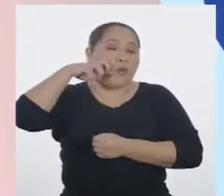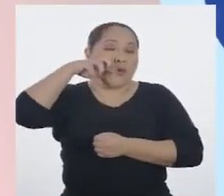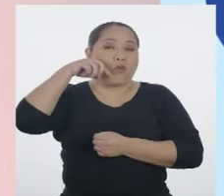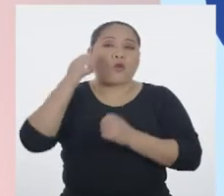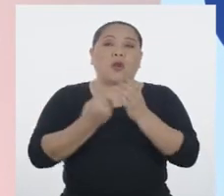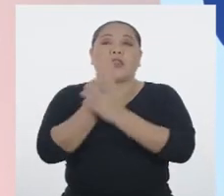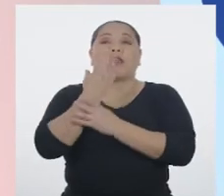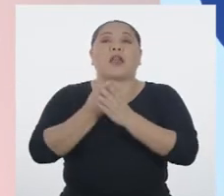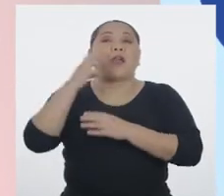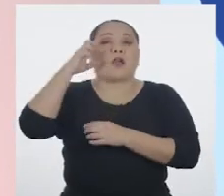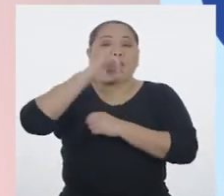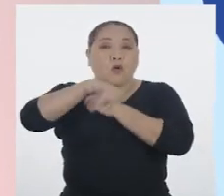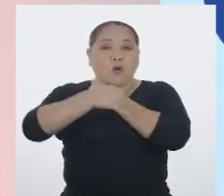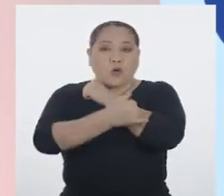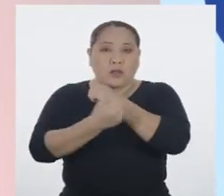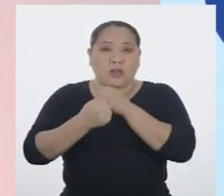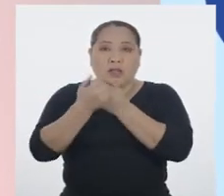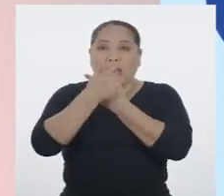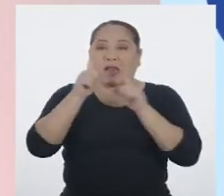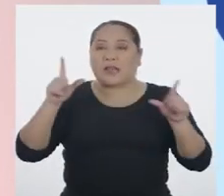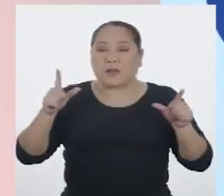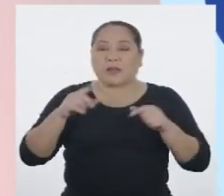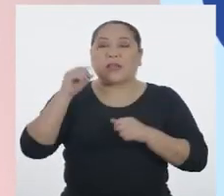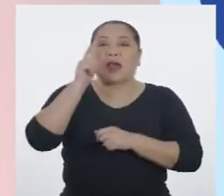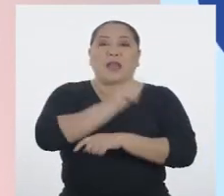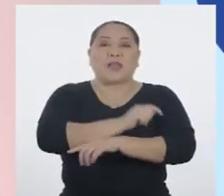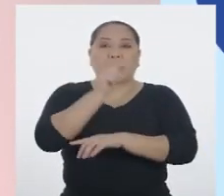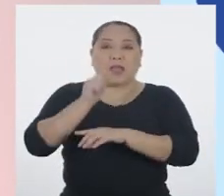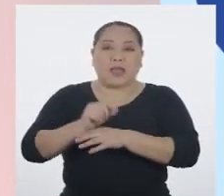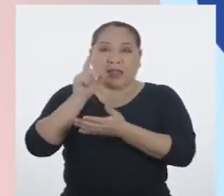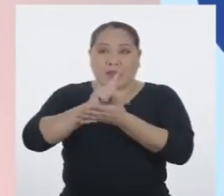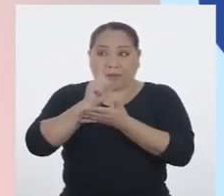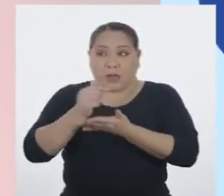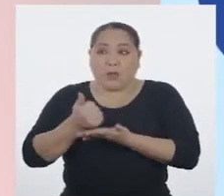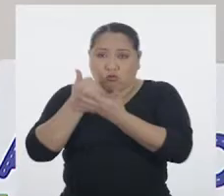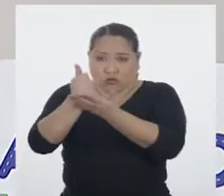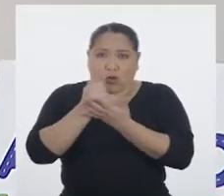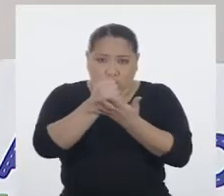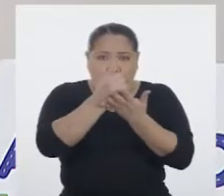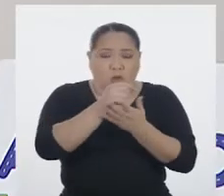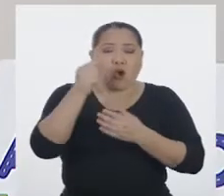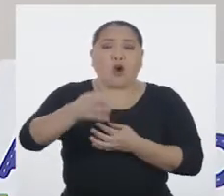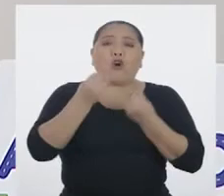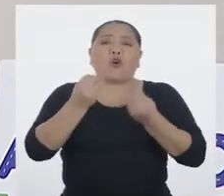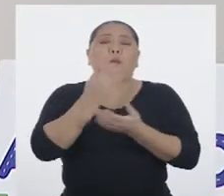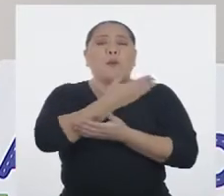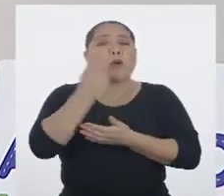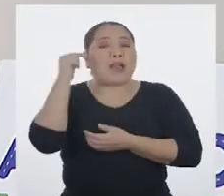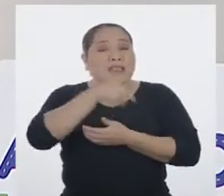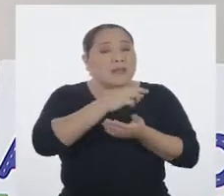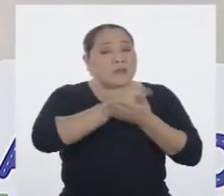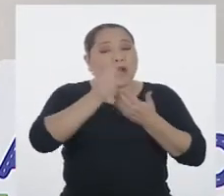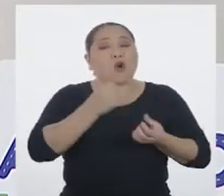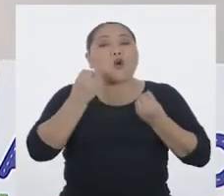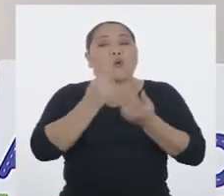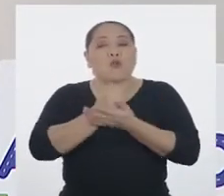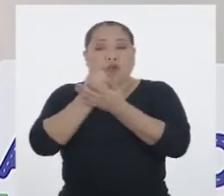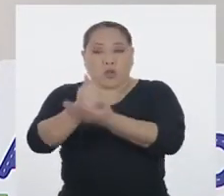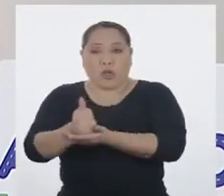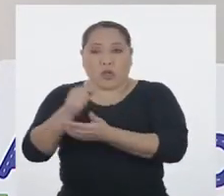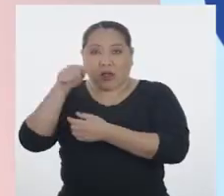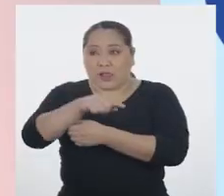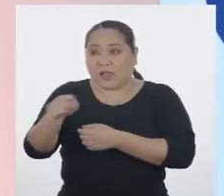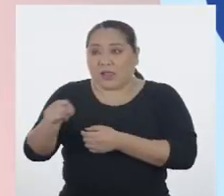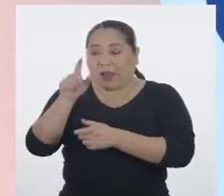Cusco, Puno, Arequipa, Junín, La Libertad, Tacna y Lima. ¿Cómo ha mejorado este programa la vida de las